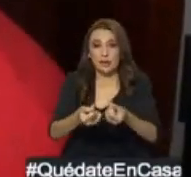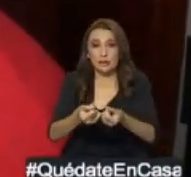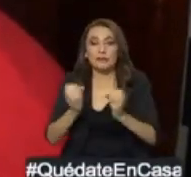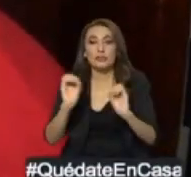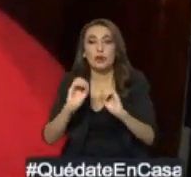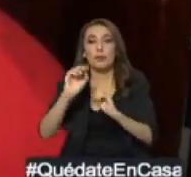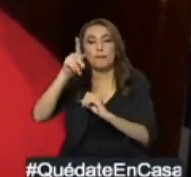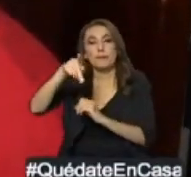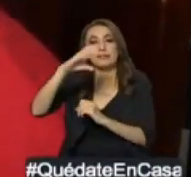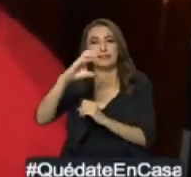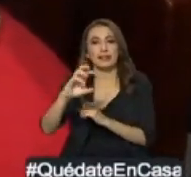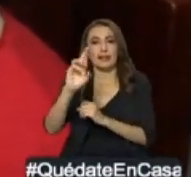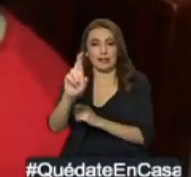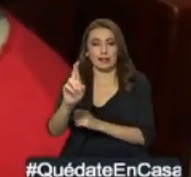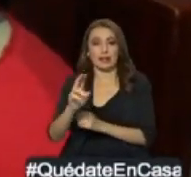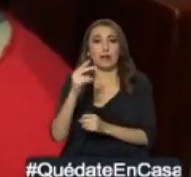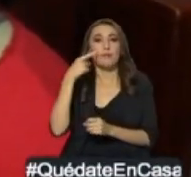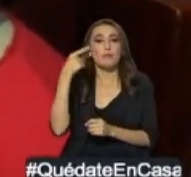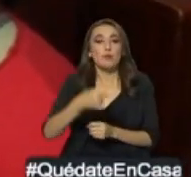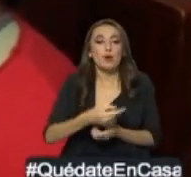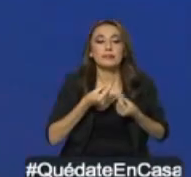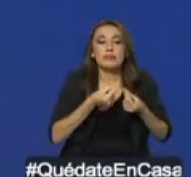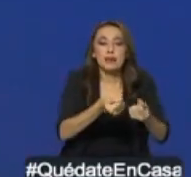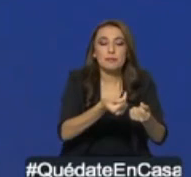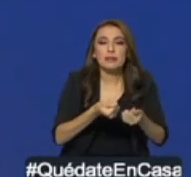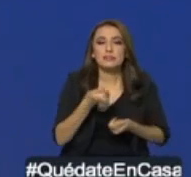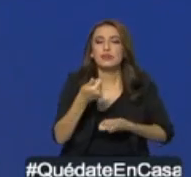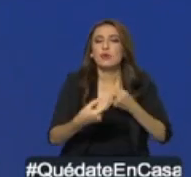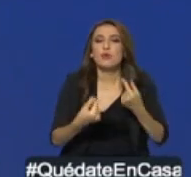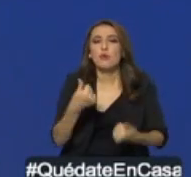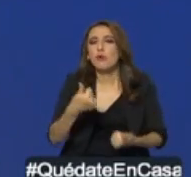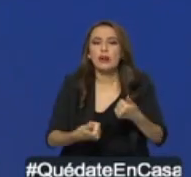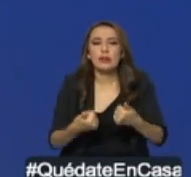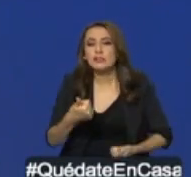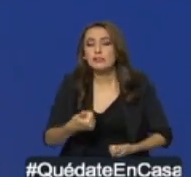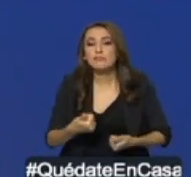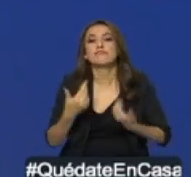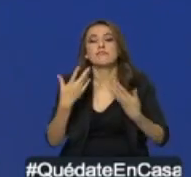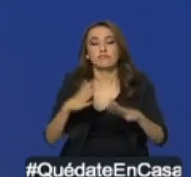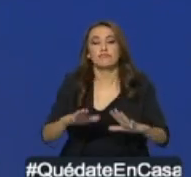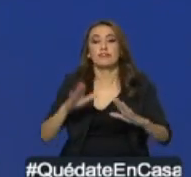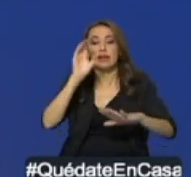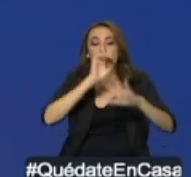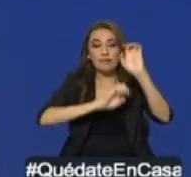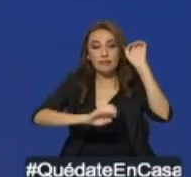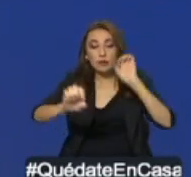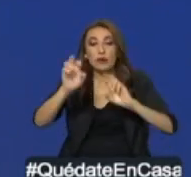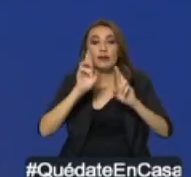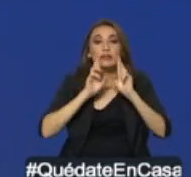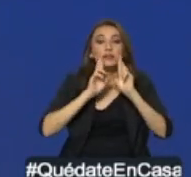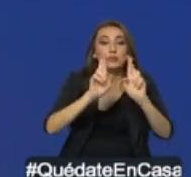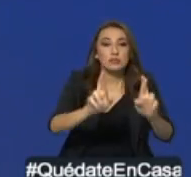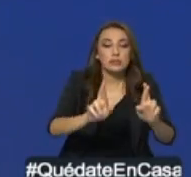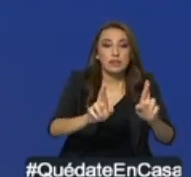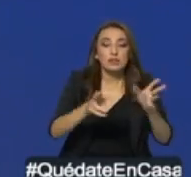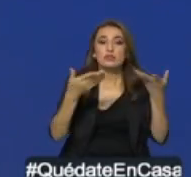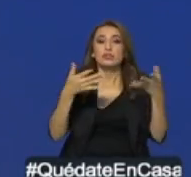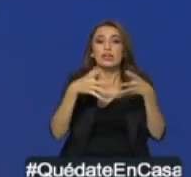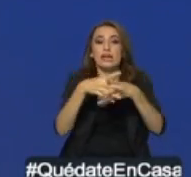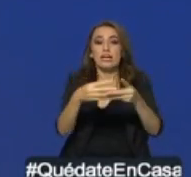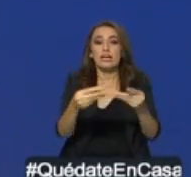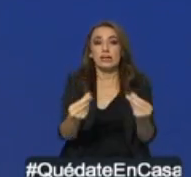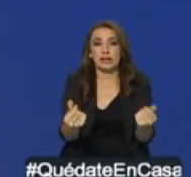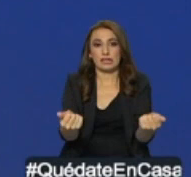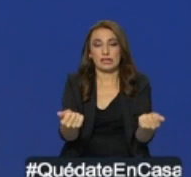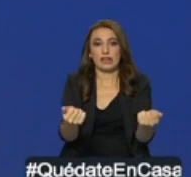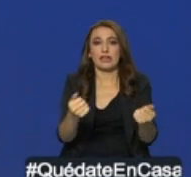psr las pruebas rápidas disponibles en el país ofrecen un diagnóstico cualitativo miden